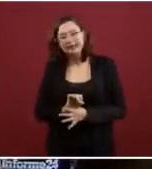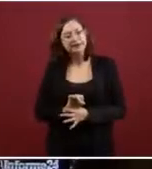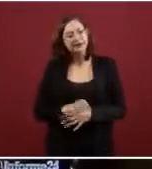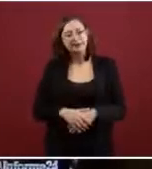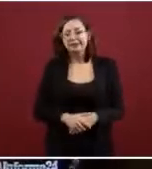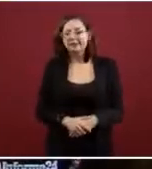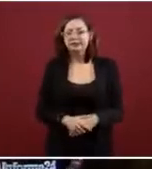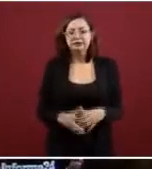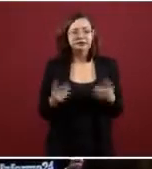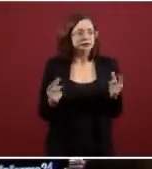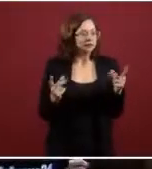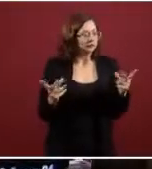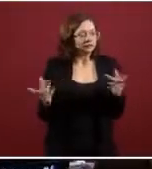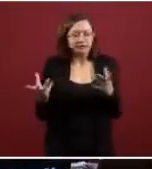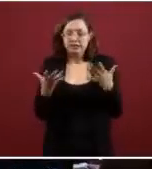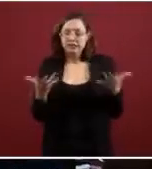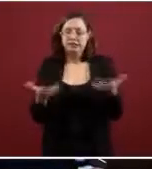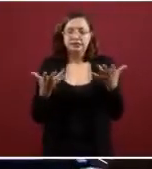por el ansia